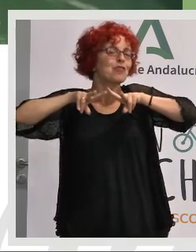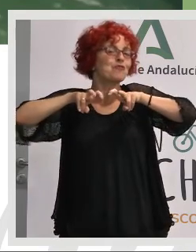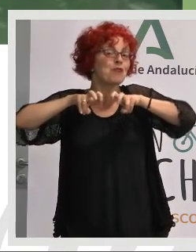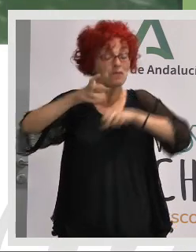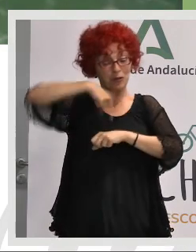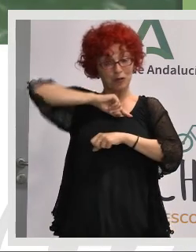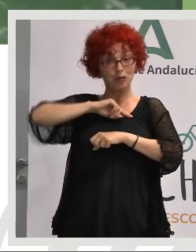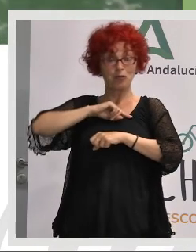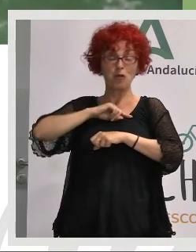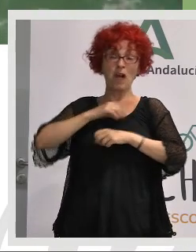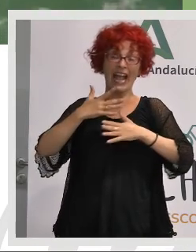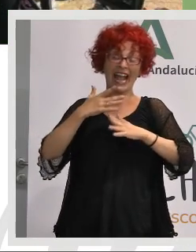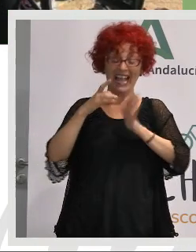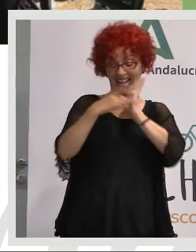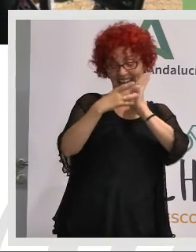versión 2.0.